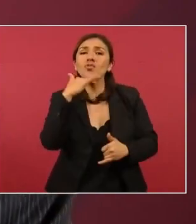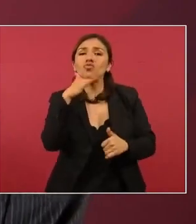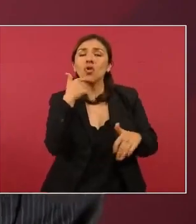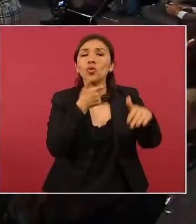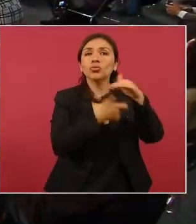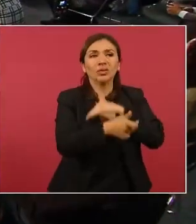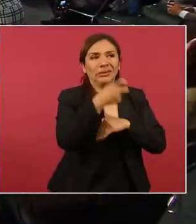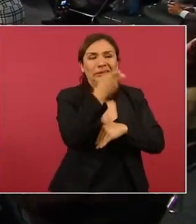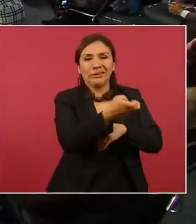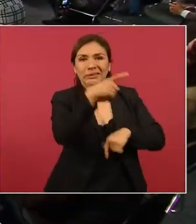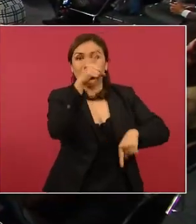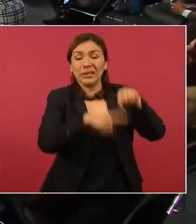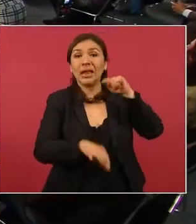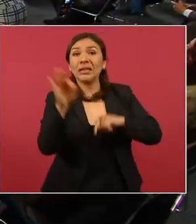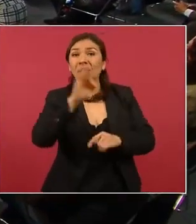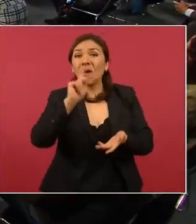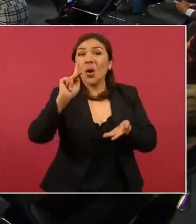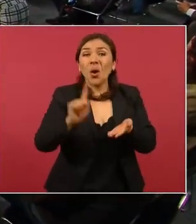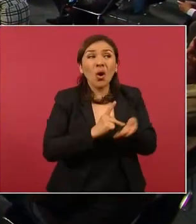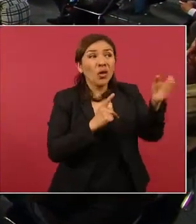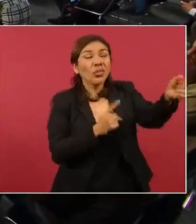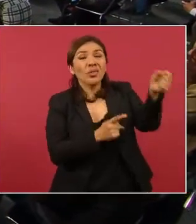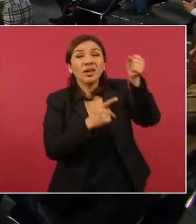Entonces, si regresan los corruptos,